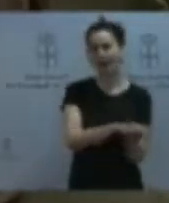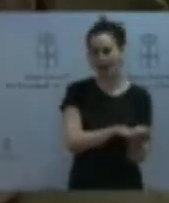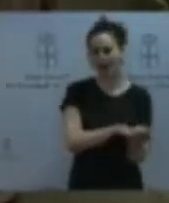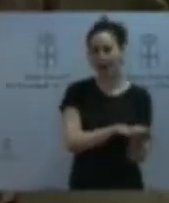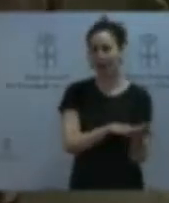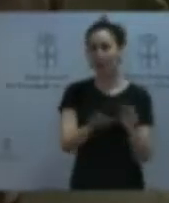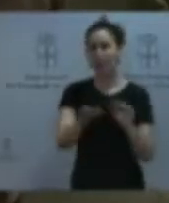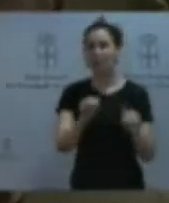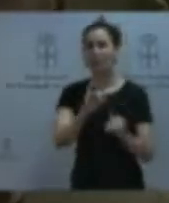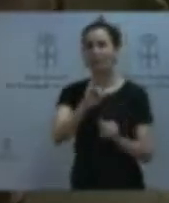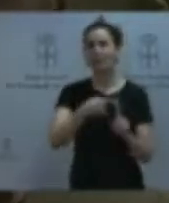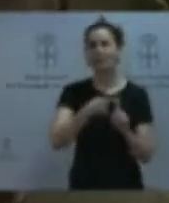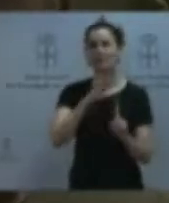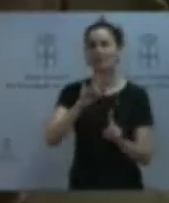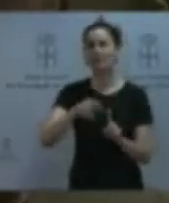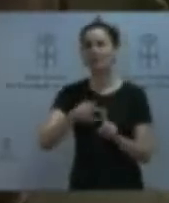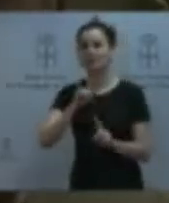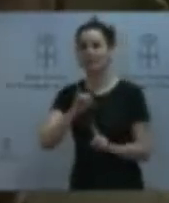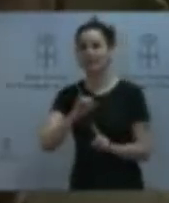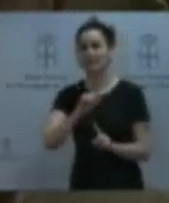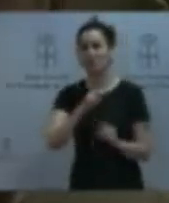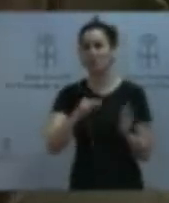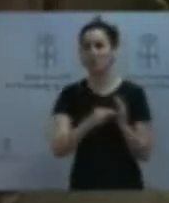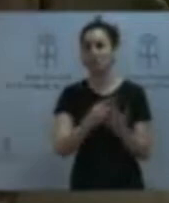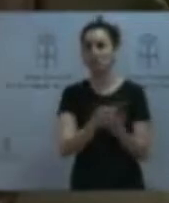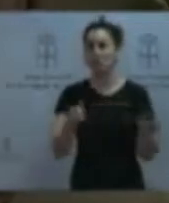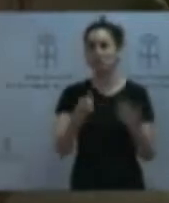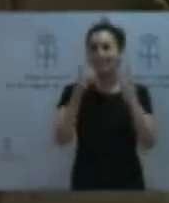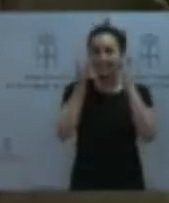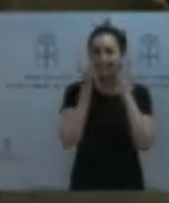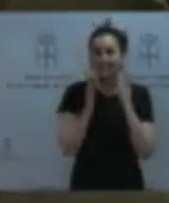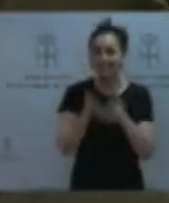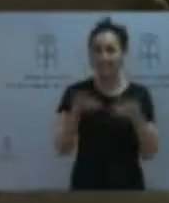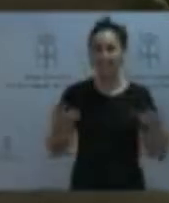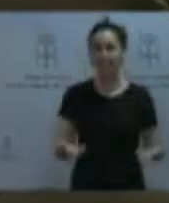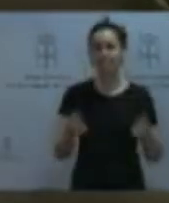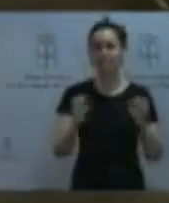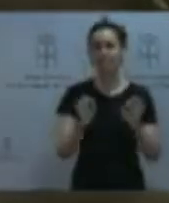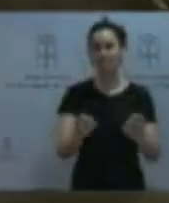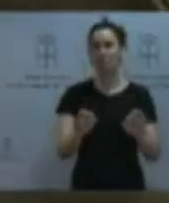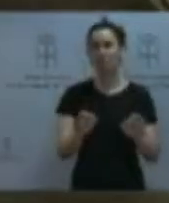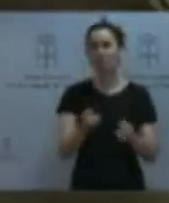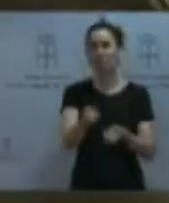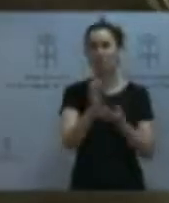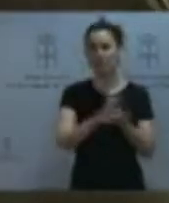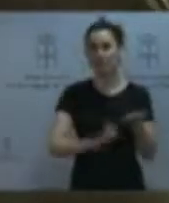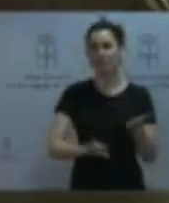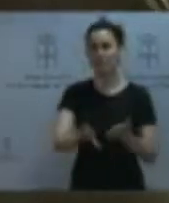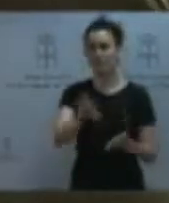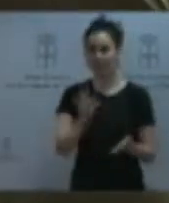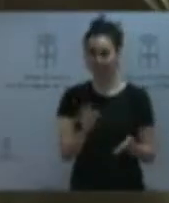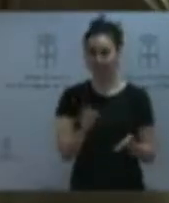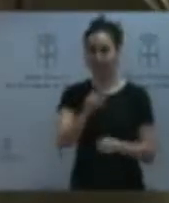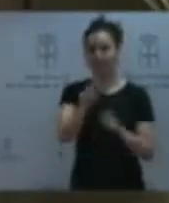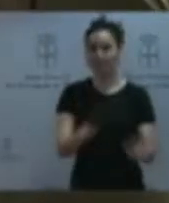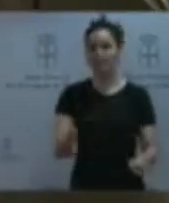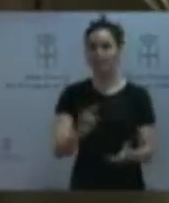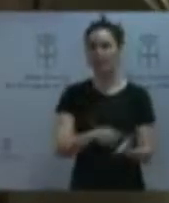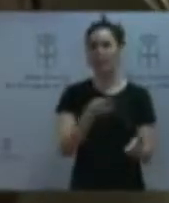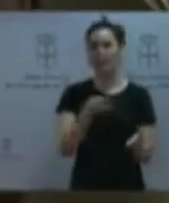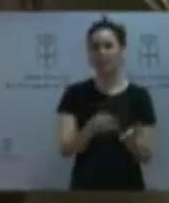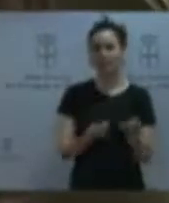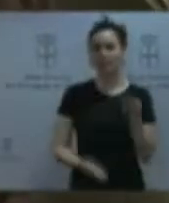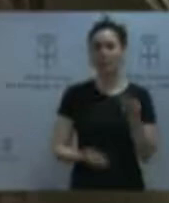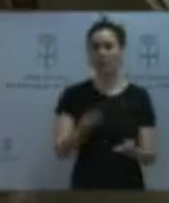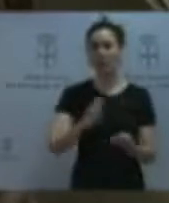Literalmente hablan de informes alternativos, por un lado del personal técnico de evaluación y por otro lado de un responsable de área. ¿Me